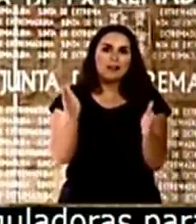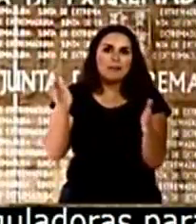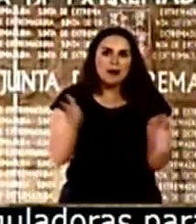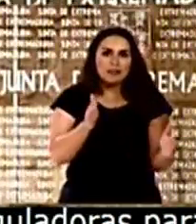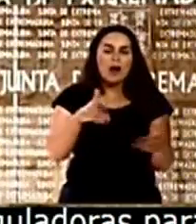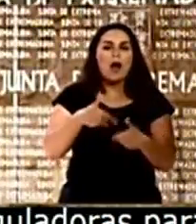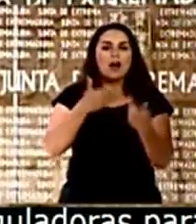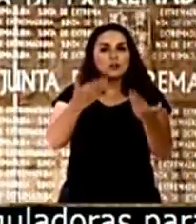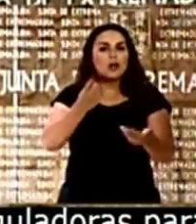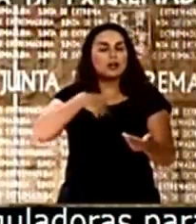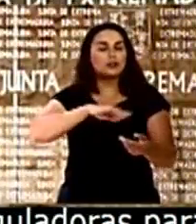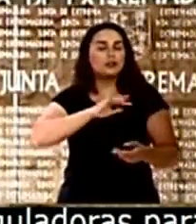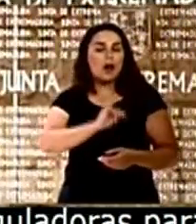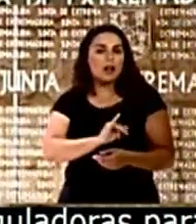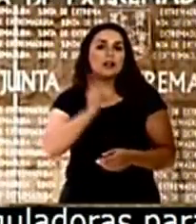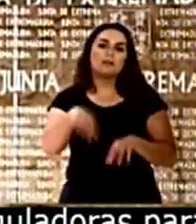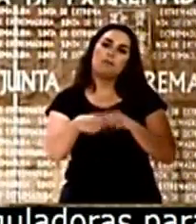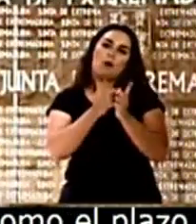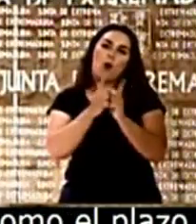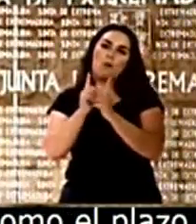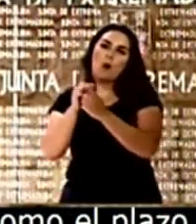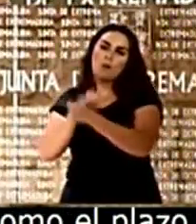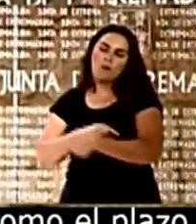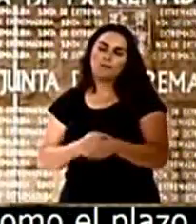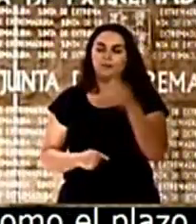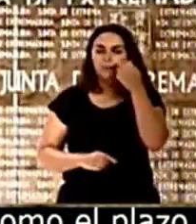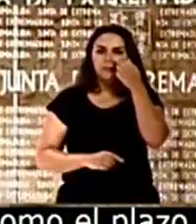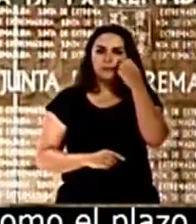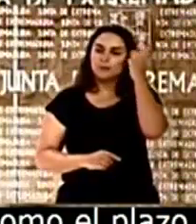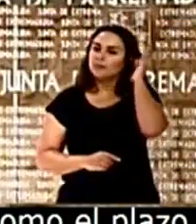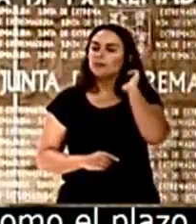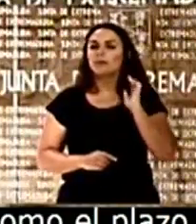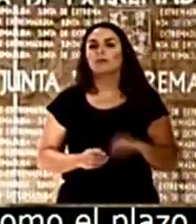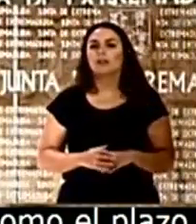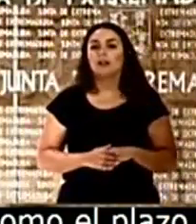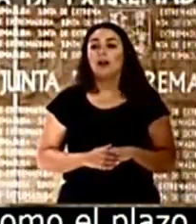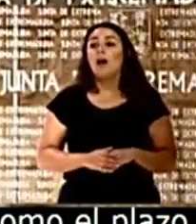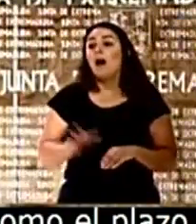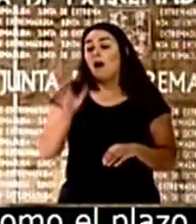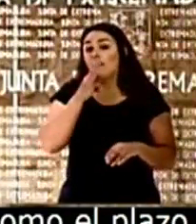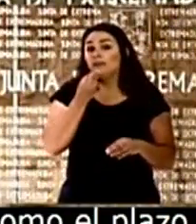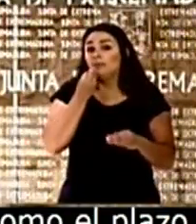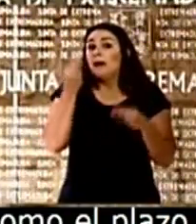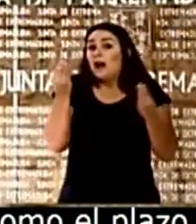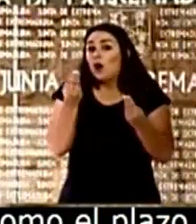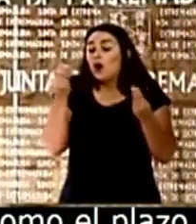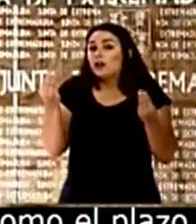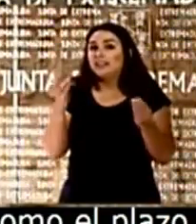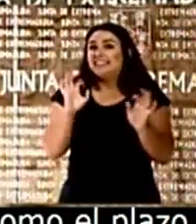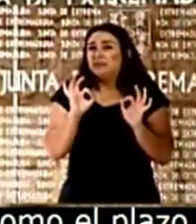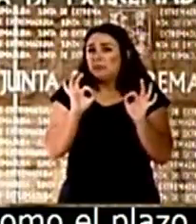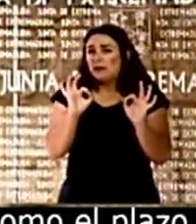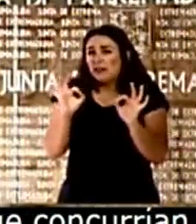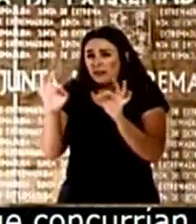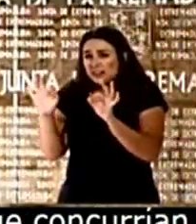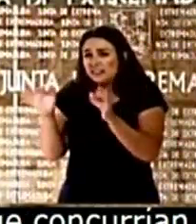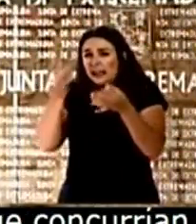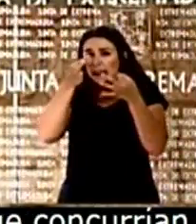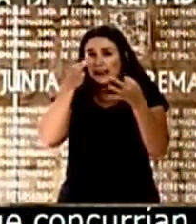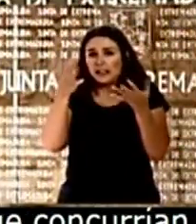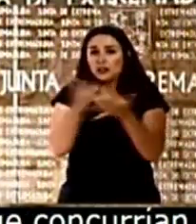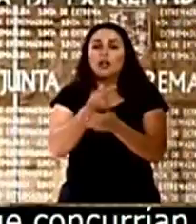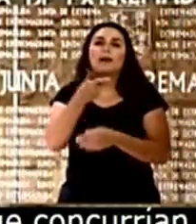ayuda de la que disponían aquellos que concurrían a esta convocatoria. Han sido mejoras muy específicas y lo